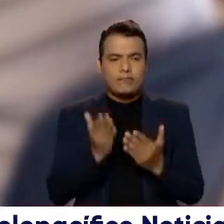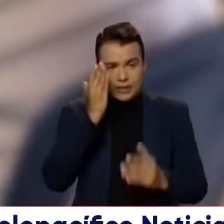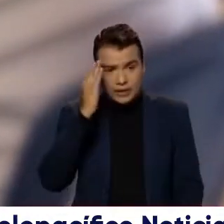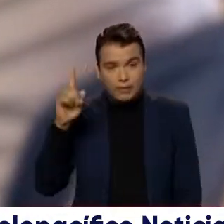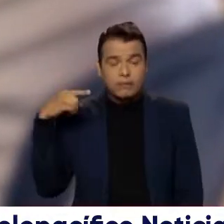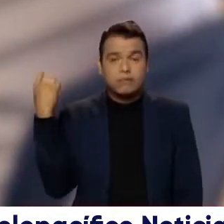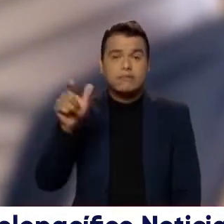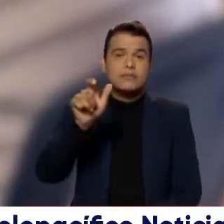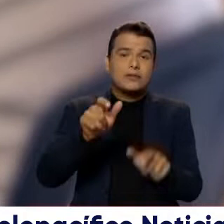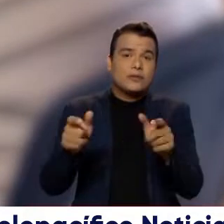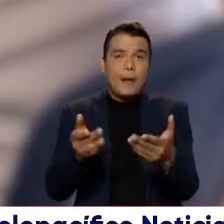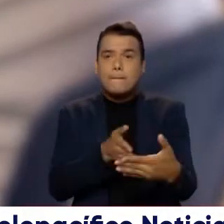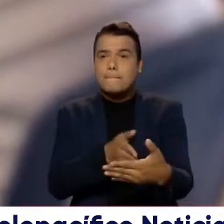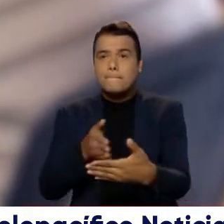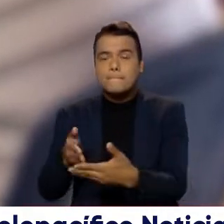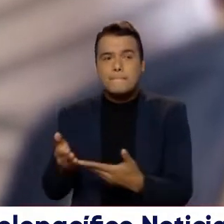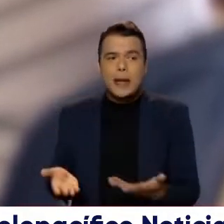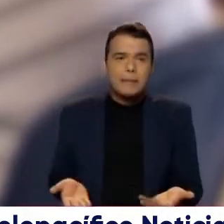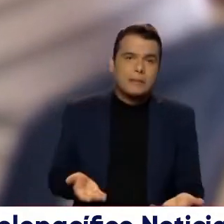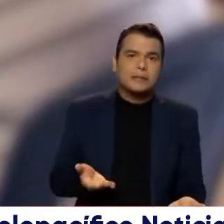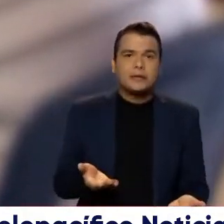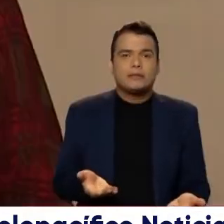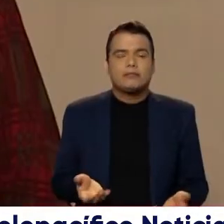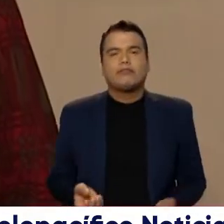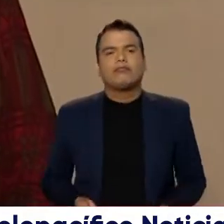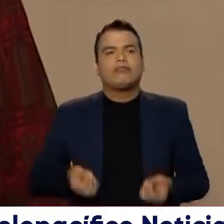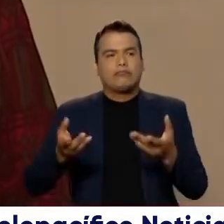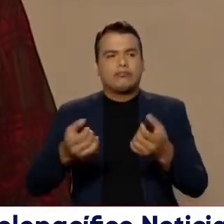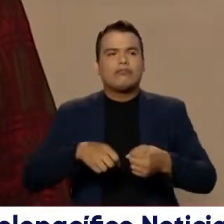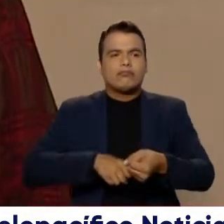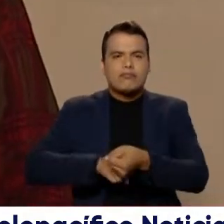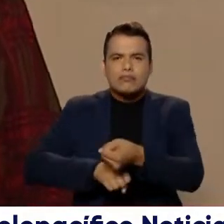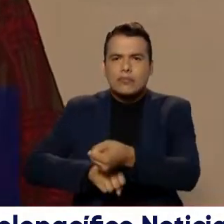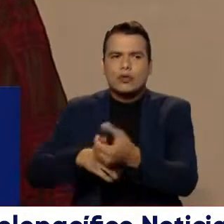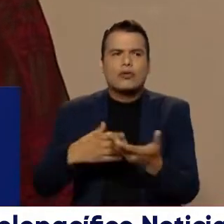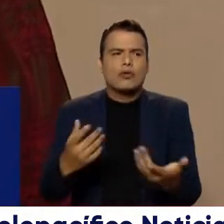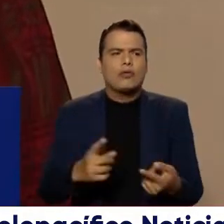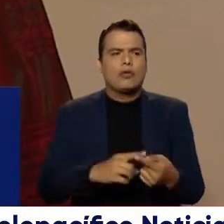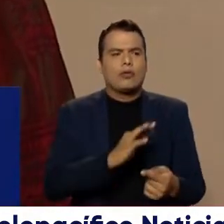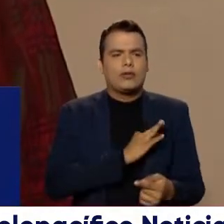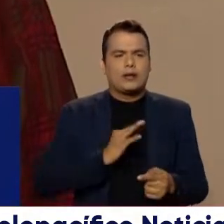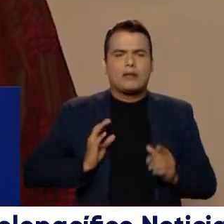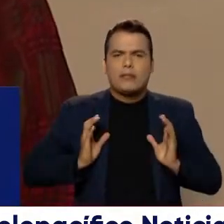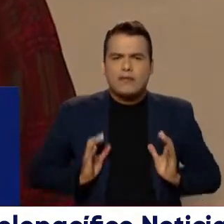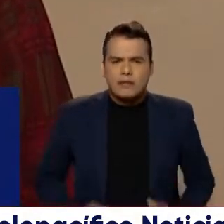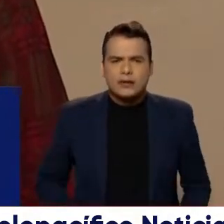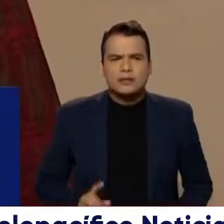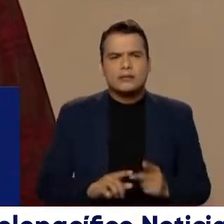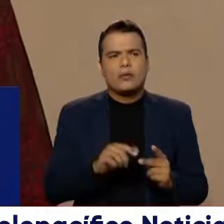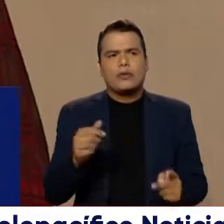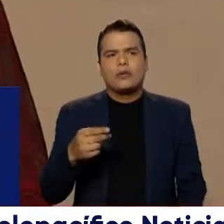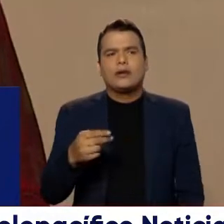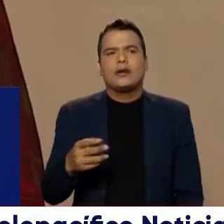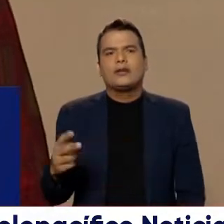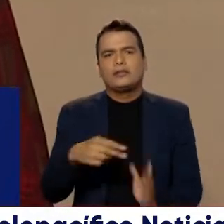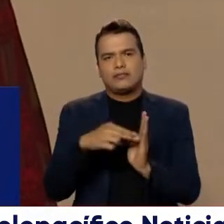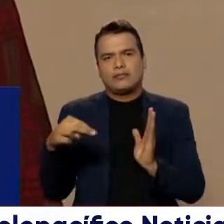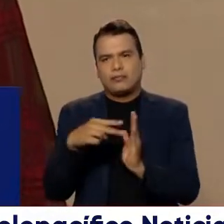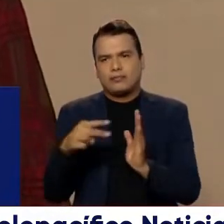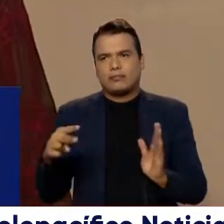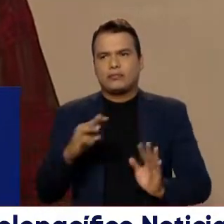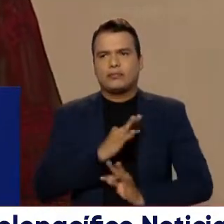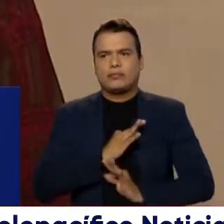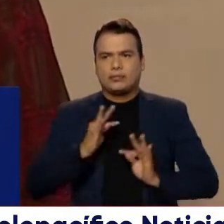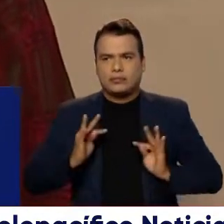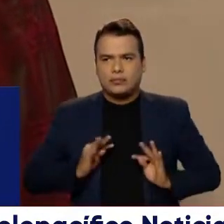permanece en esta condición. Ellos tienen terapia física, sí, tienen también hidroterapia, la piscina, tenemos una